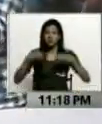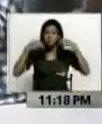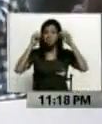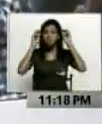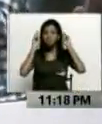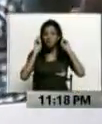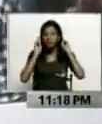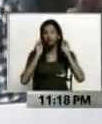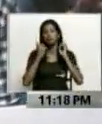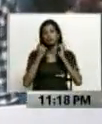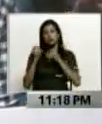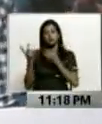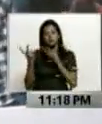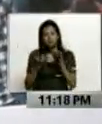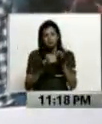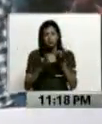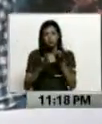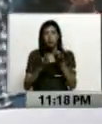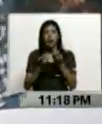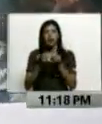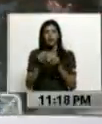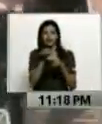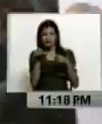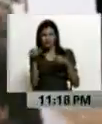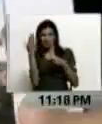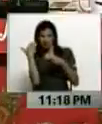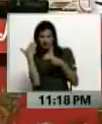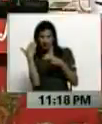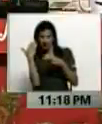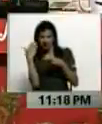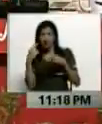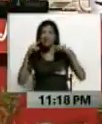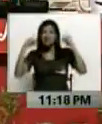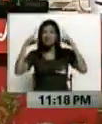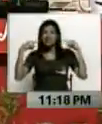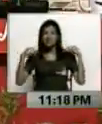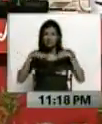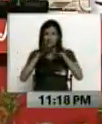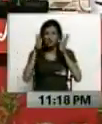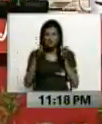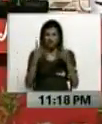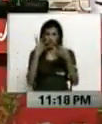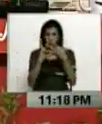wion le invitaron después que después la invitación de no quiso venir más